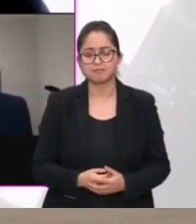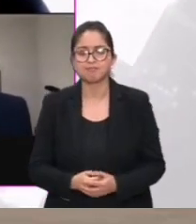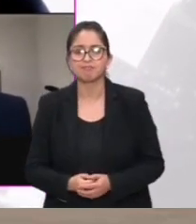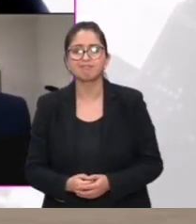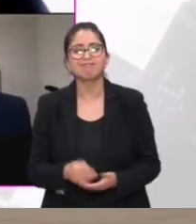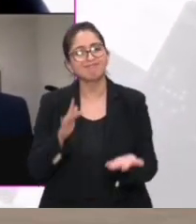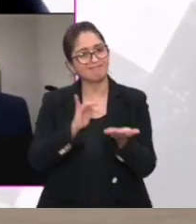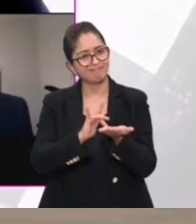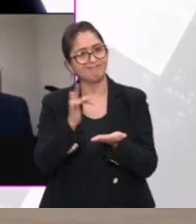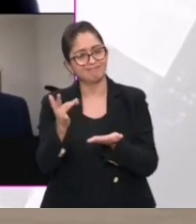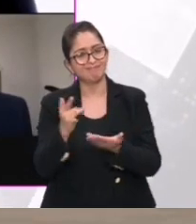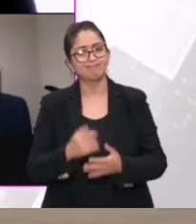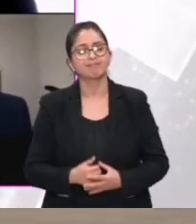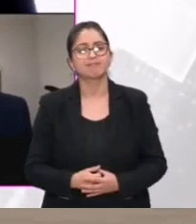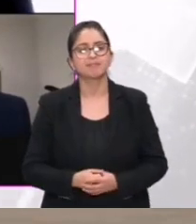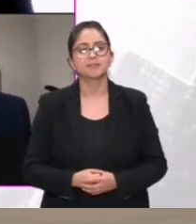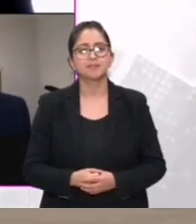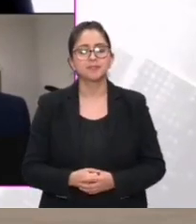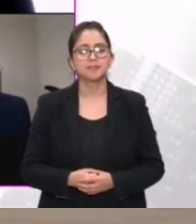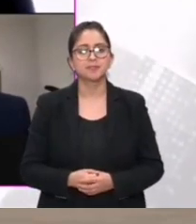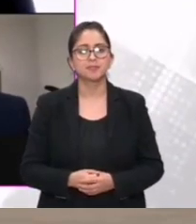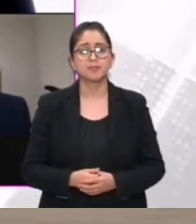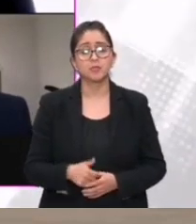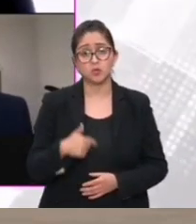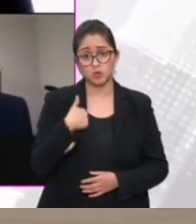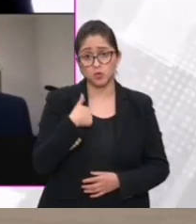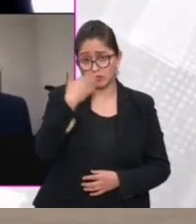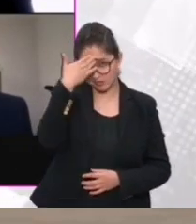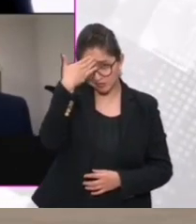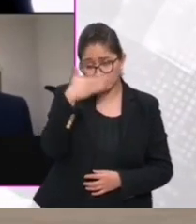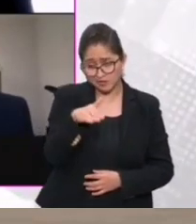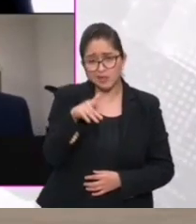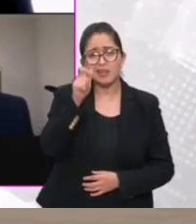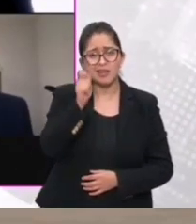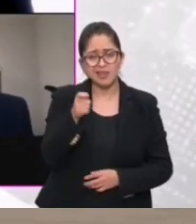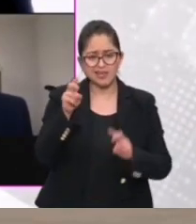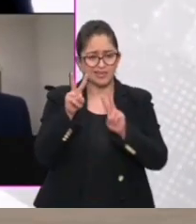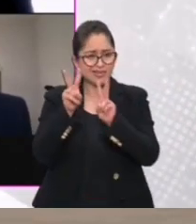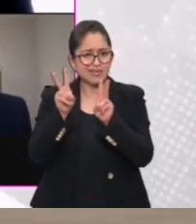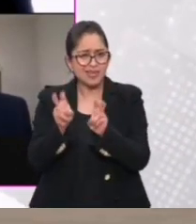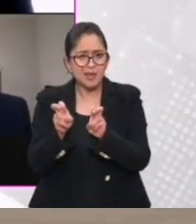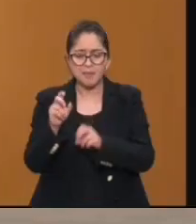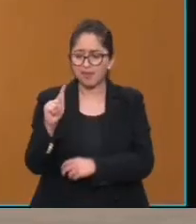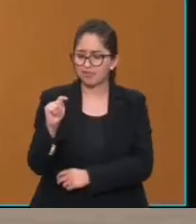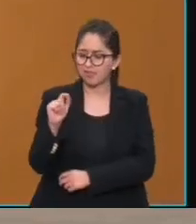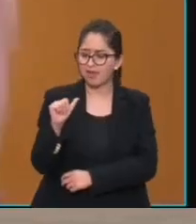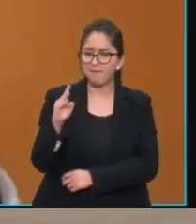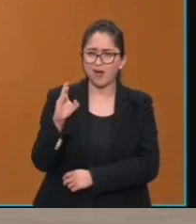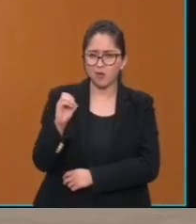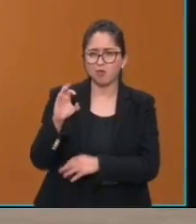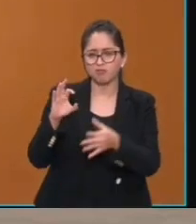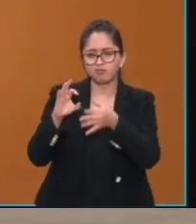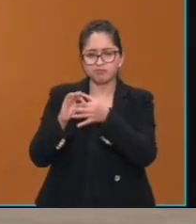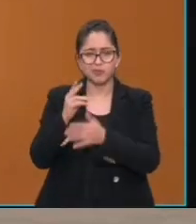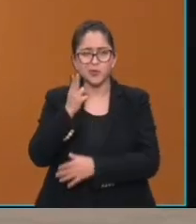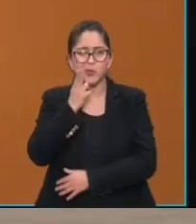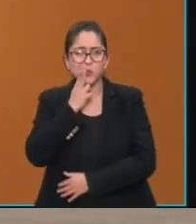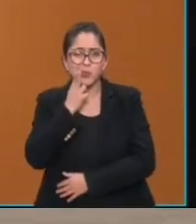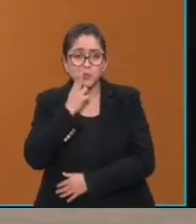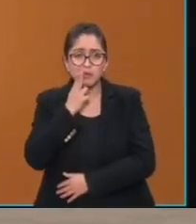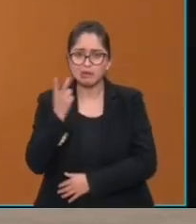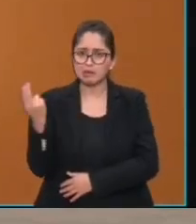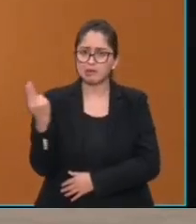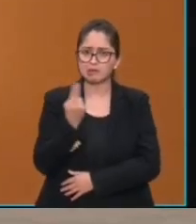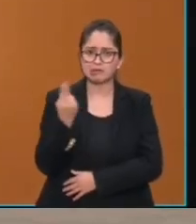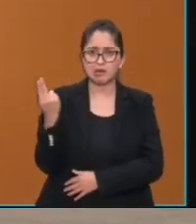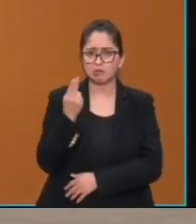Estoy convencido que el tabaco y todo lo que se haga con respecto al tabaco tiene que ser definitivo. Pero